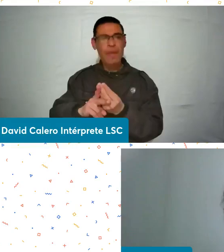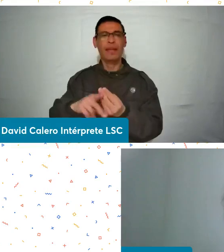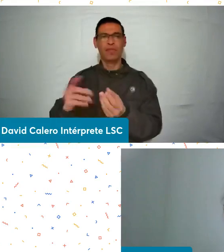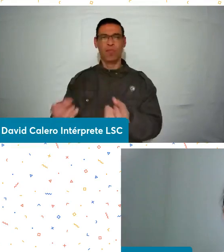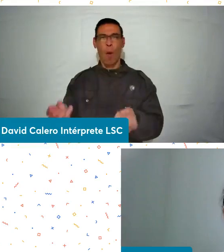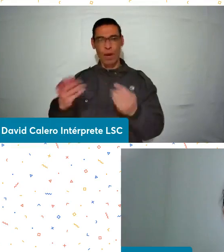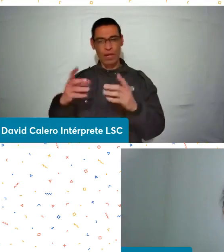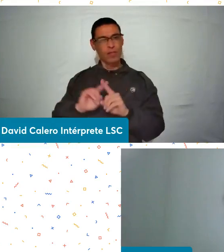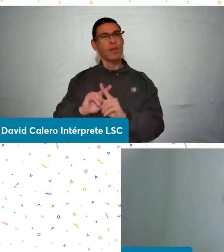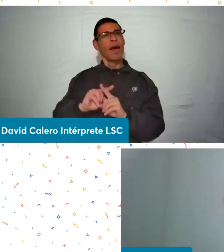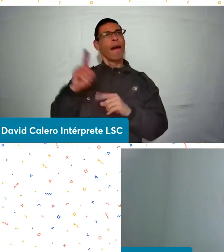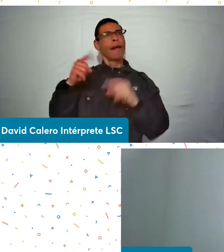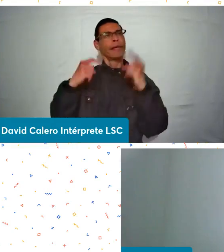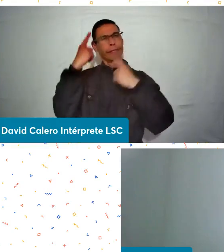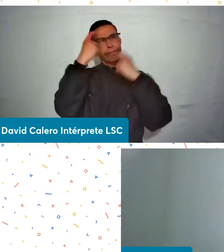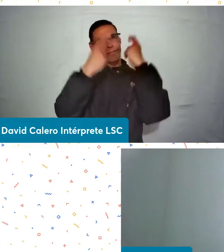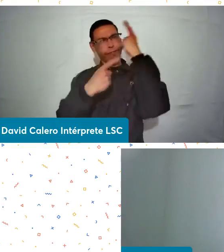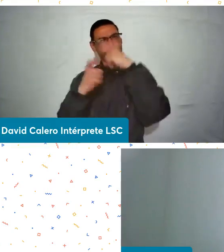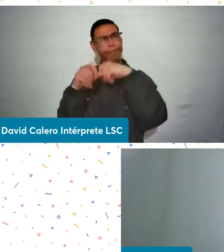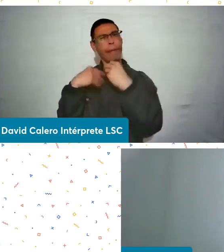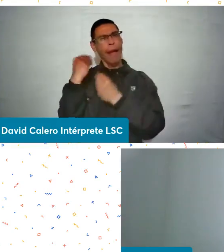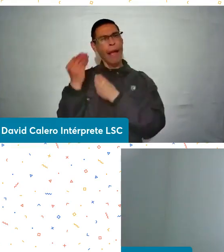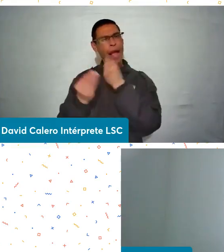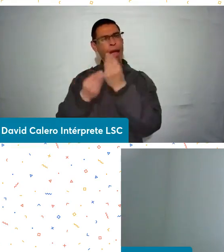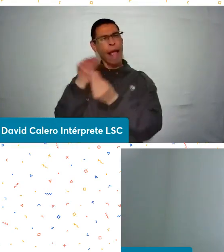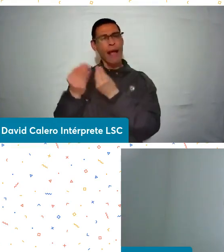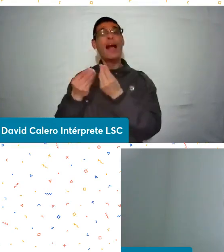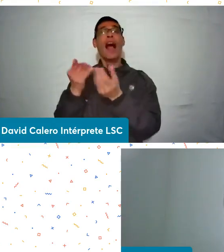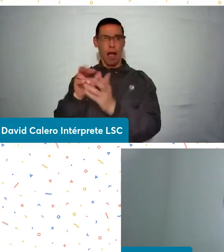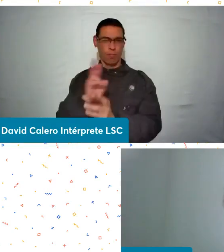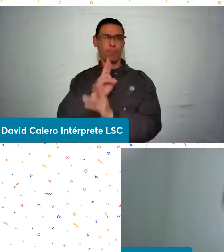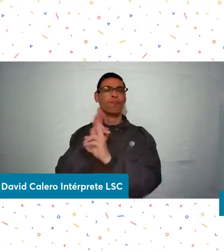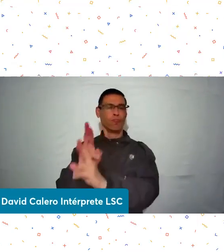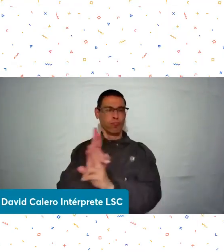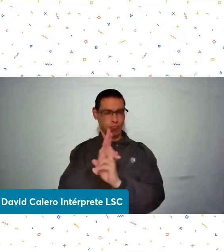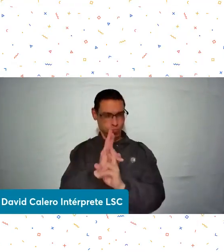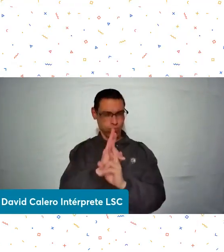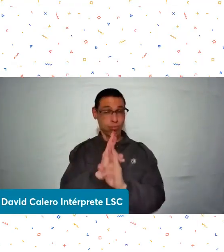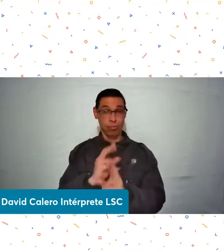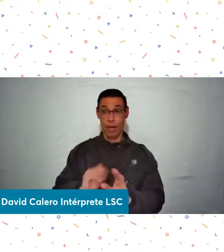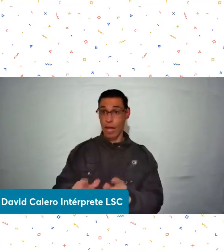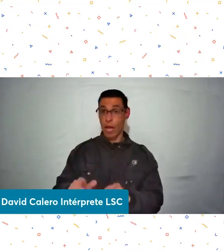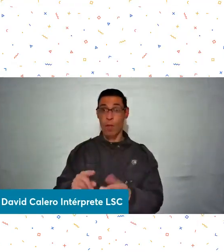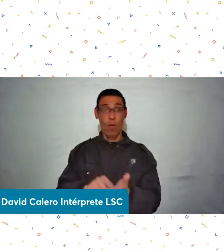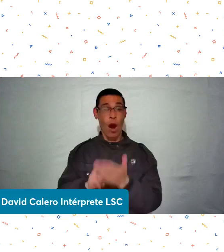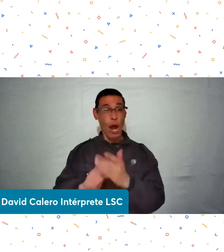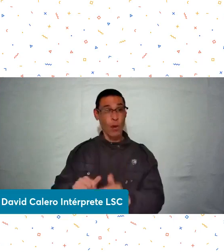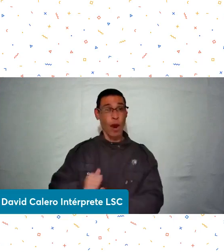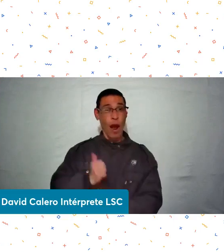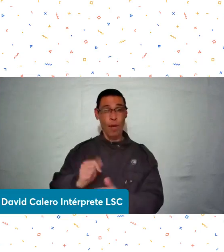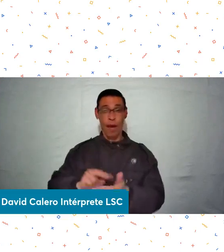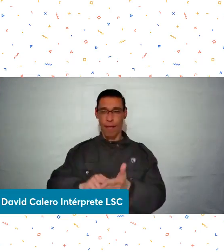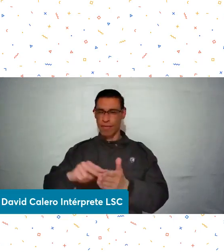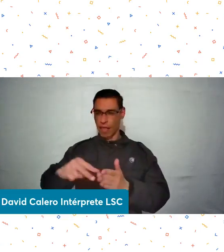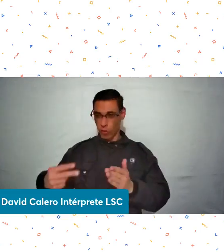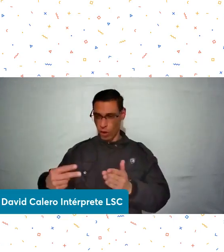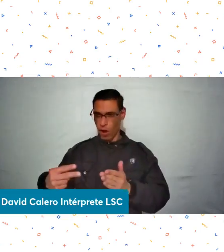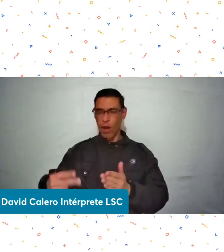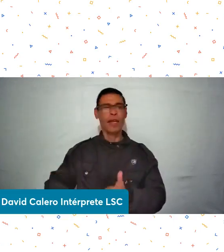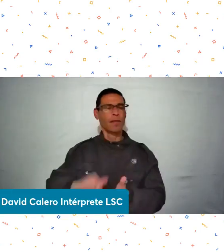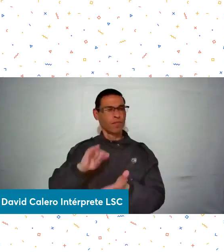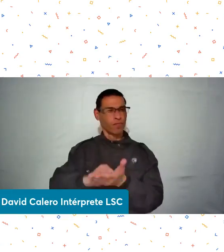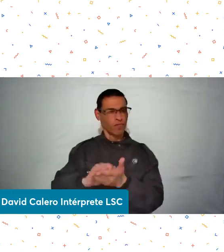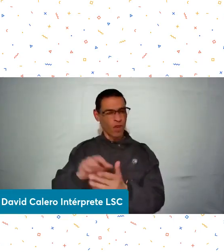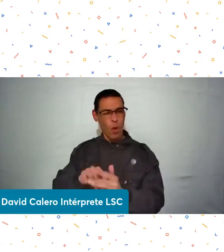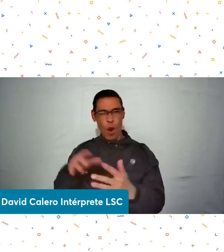que muchas veces nos preguntamos en el aula y en este caso a través del uso de la tecnología, un llamado a acercarnos a la misma de manera